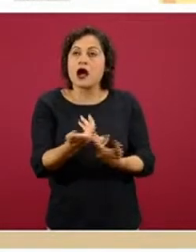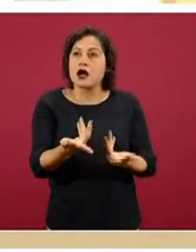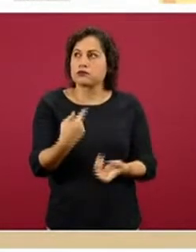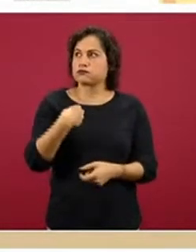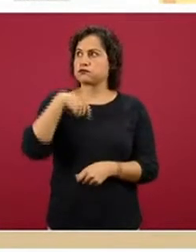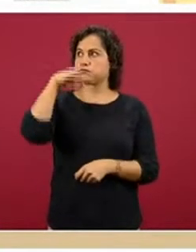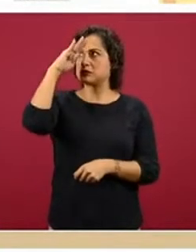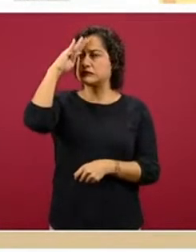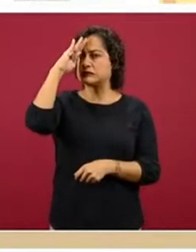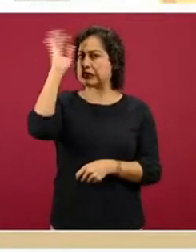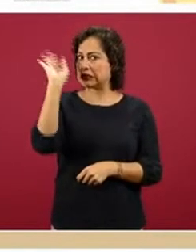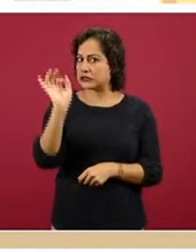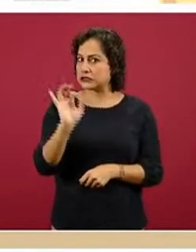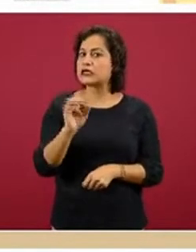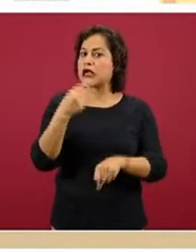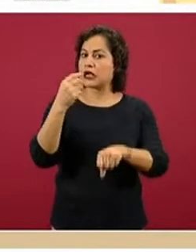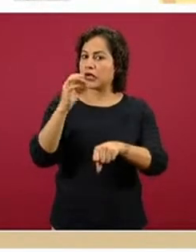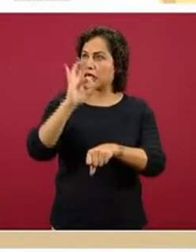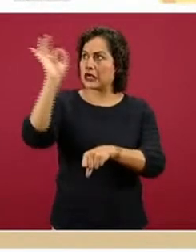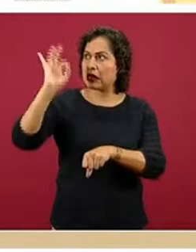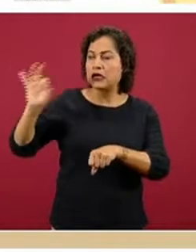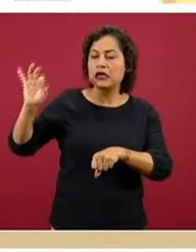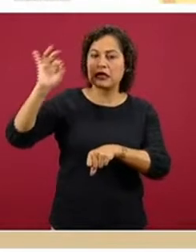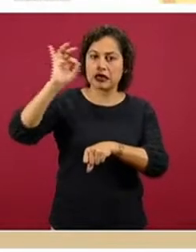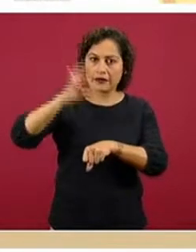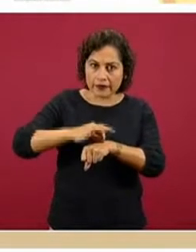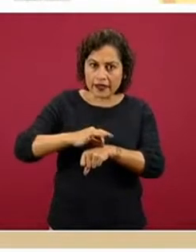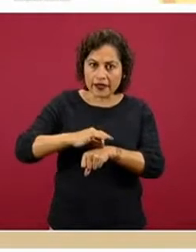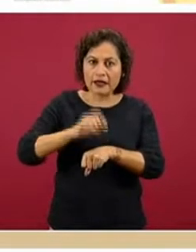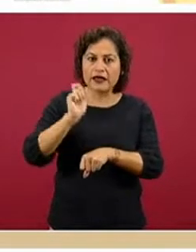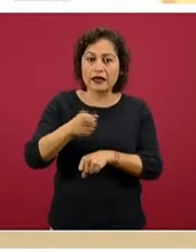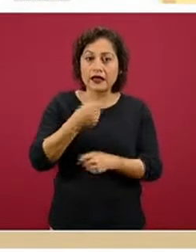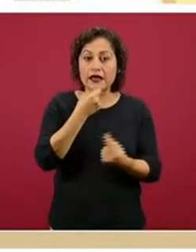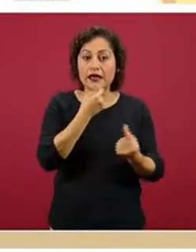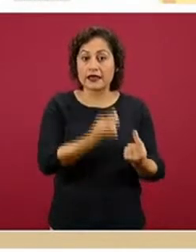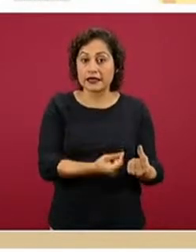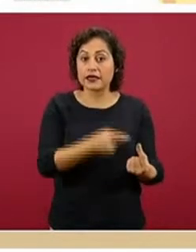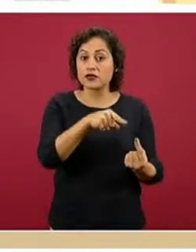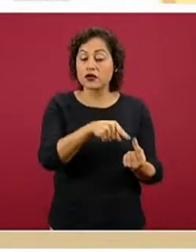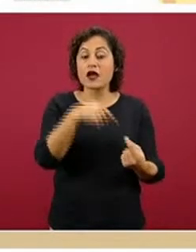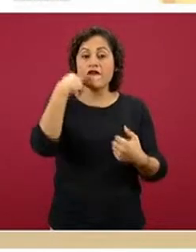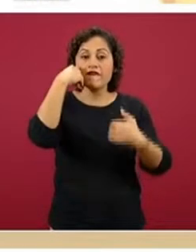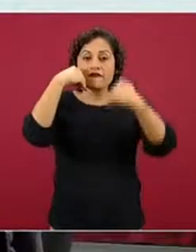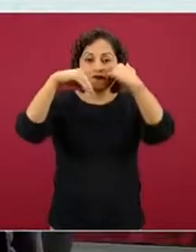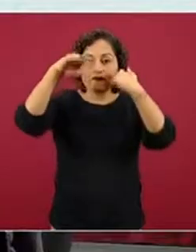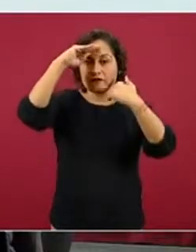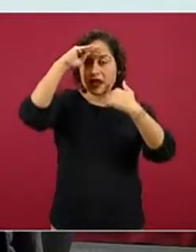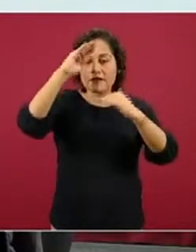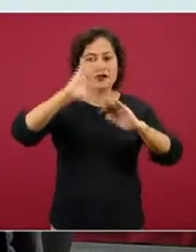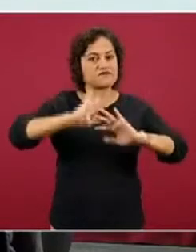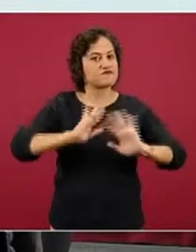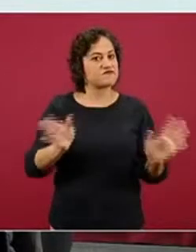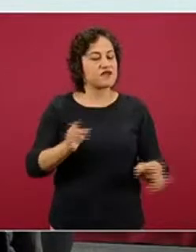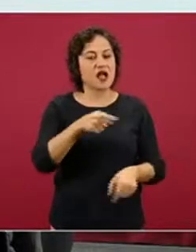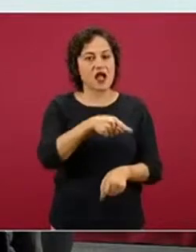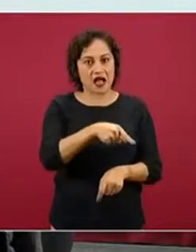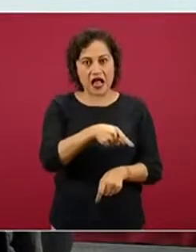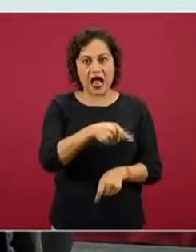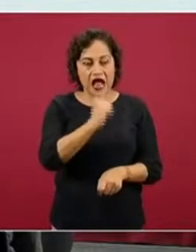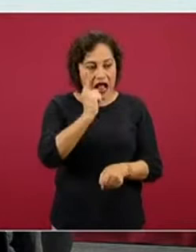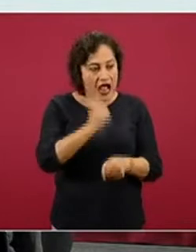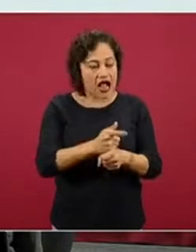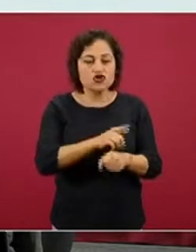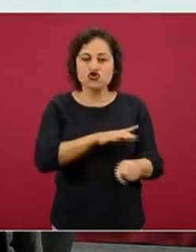puede ser dengue es la fiebre, ¿sí? En los niños, la fiebre es un signo, es